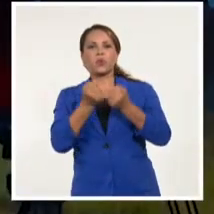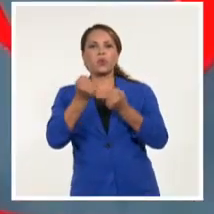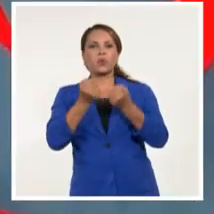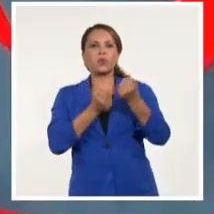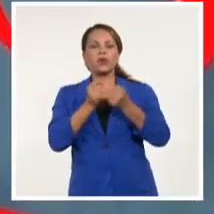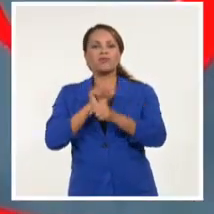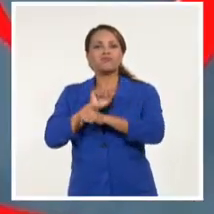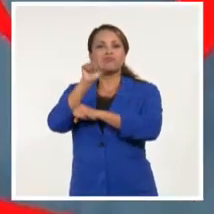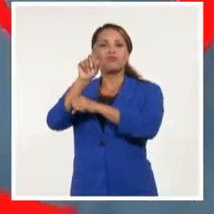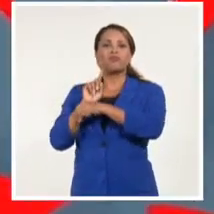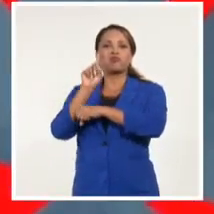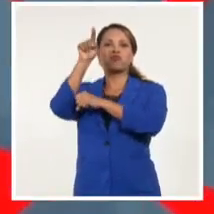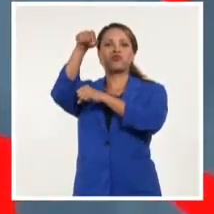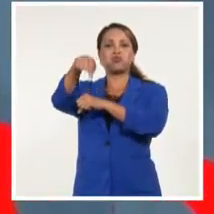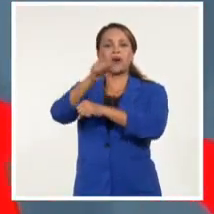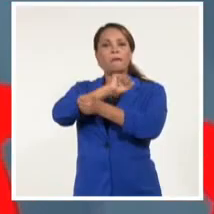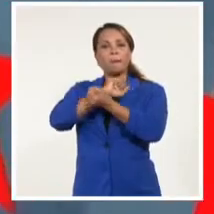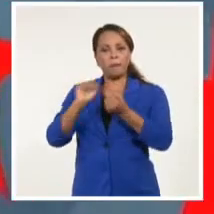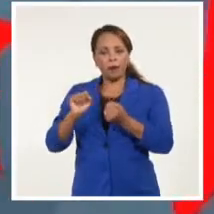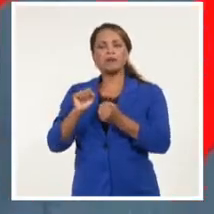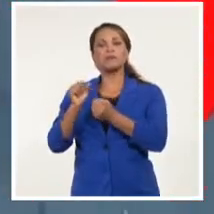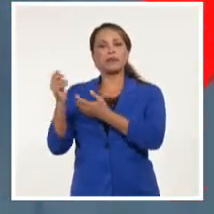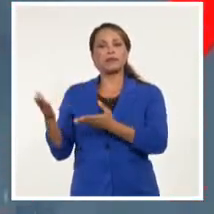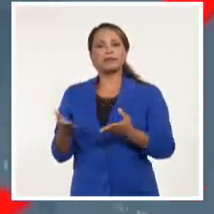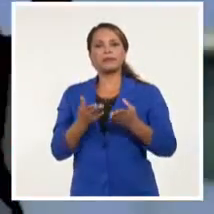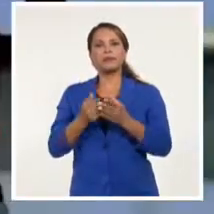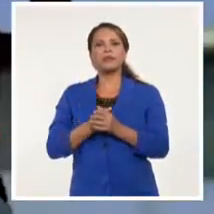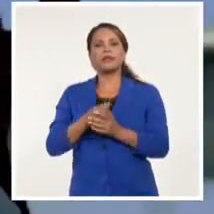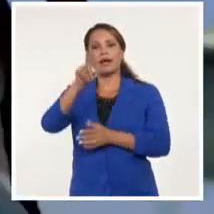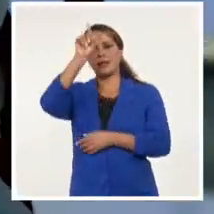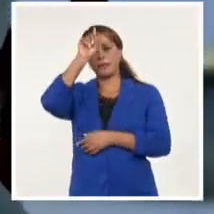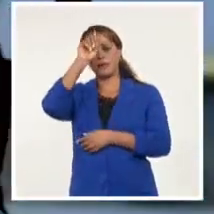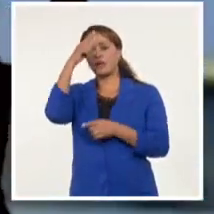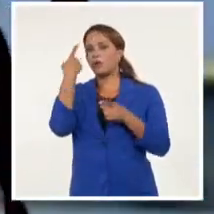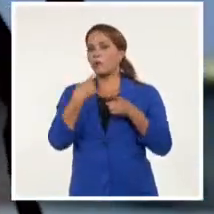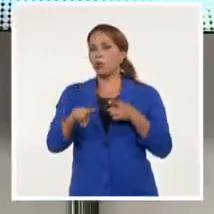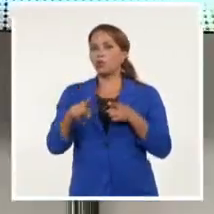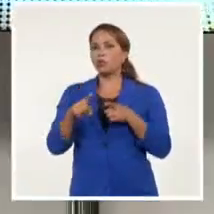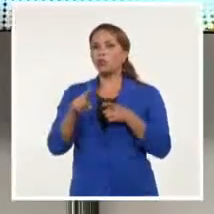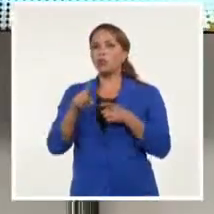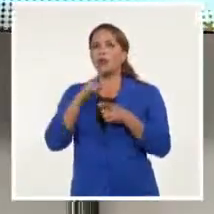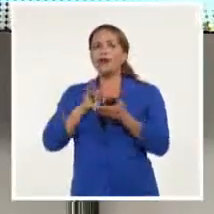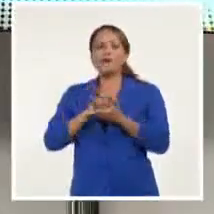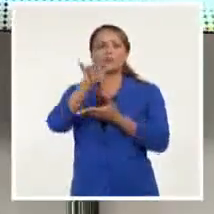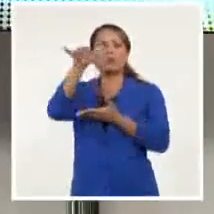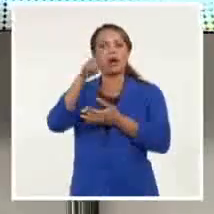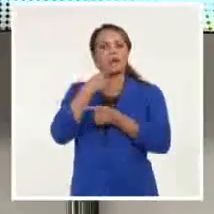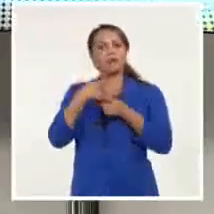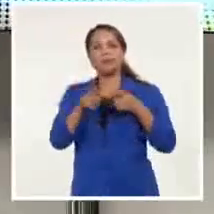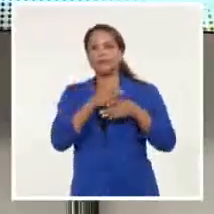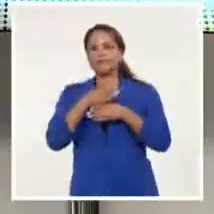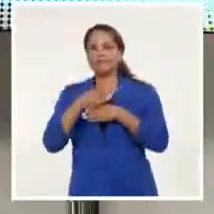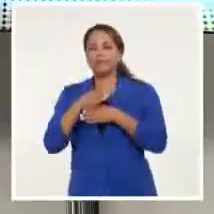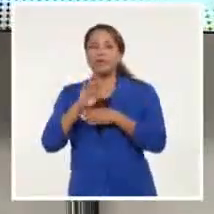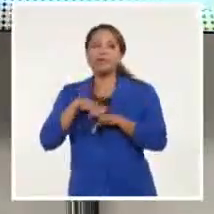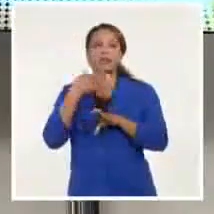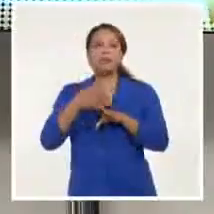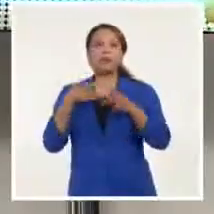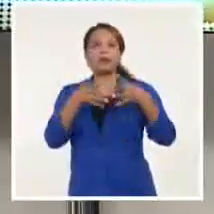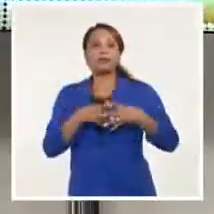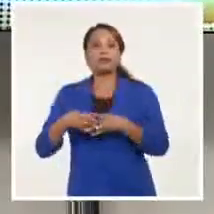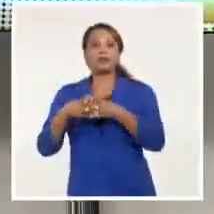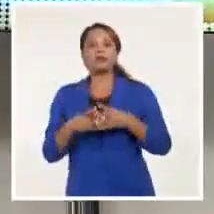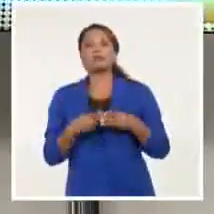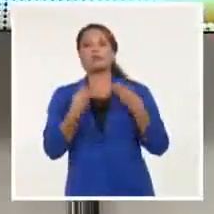combate de infantería Marder alemanes, así como otros tipos de blindados, una vez que Washington entregue los primeros